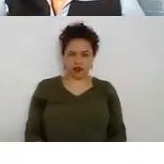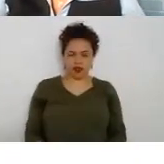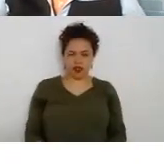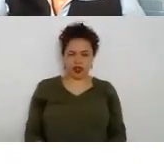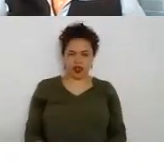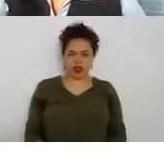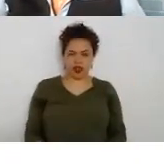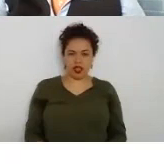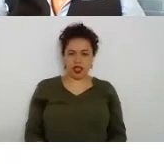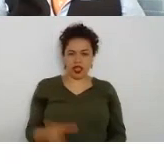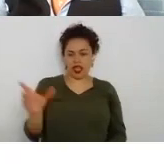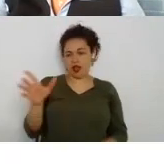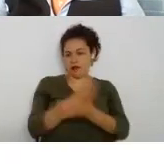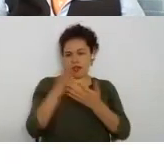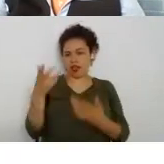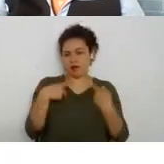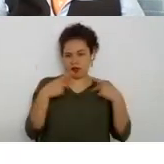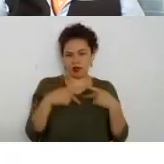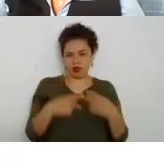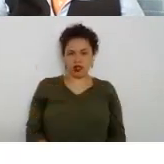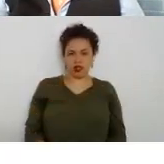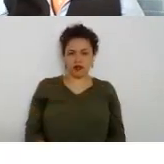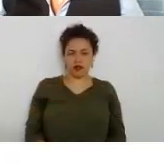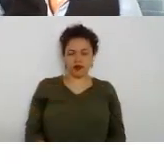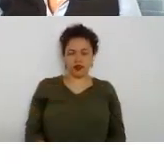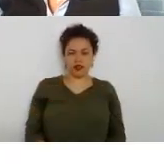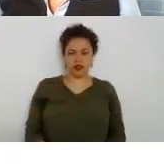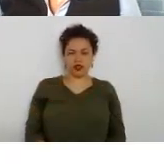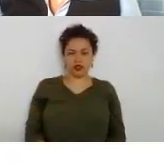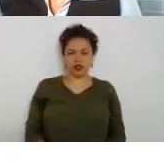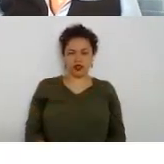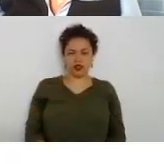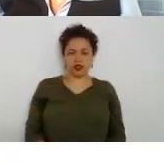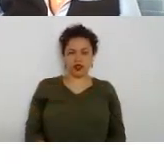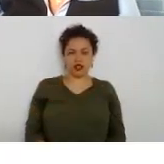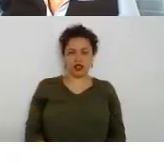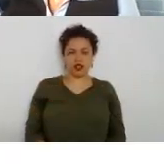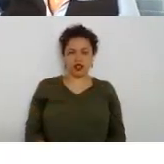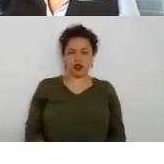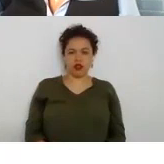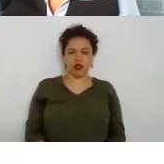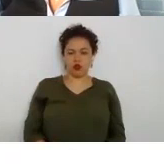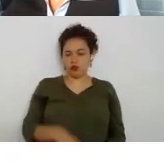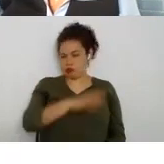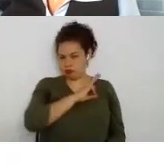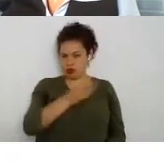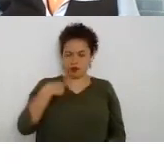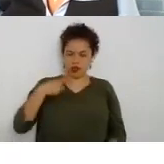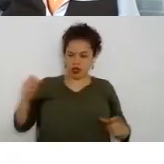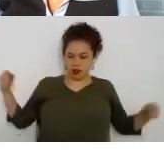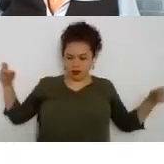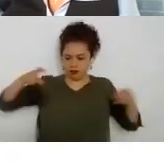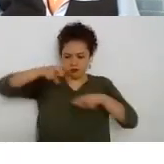esto, la víctima puede colocar sus brazos alrededor de nuestro cuello. ¿Ok?